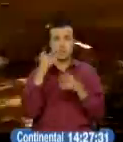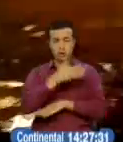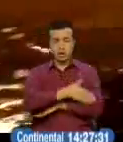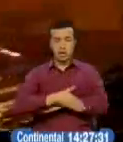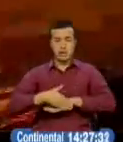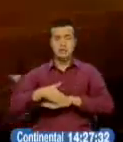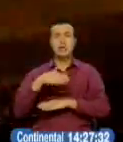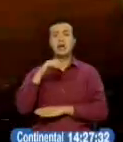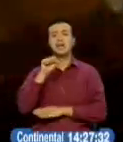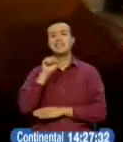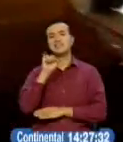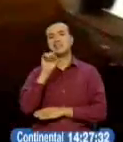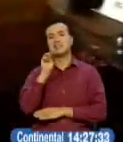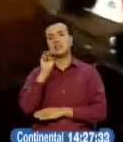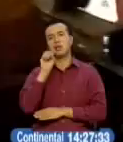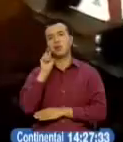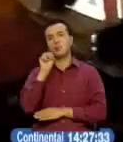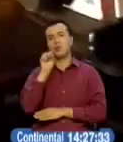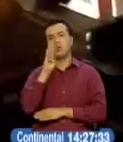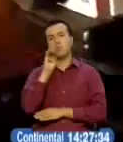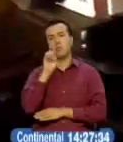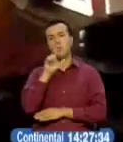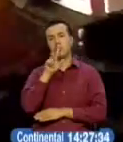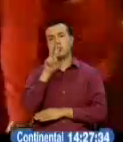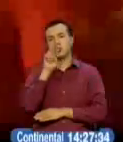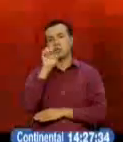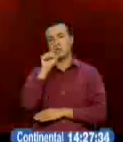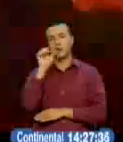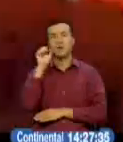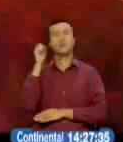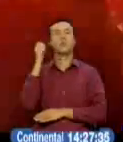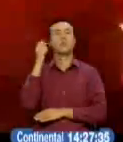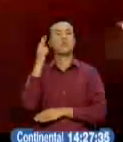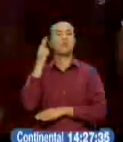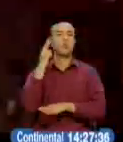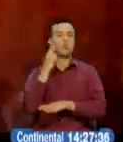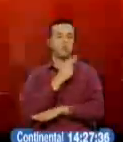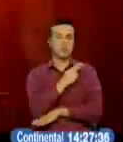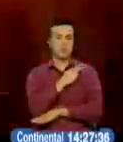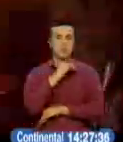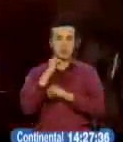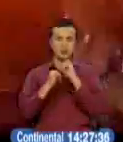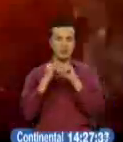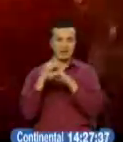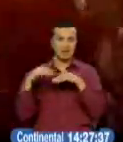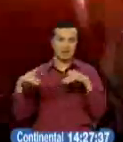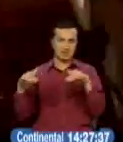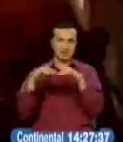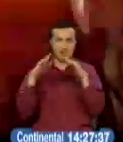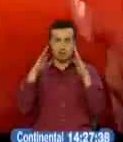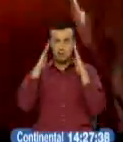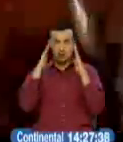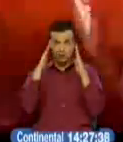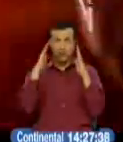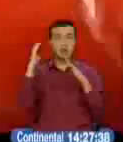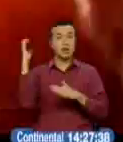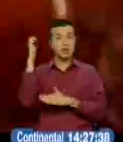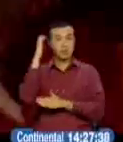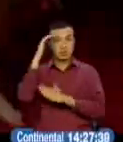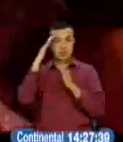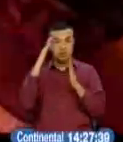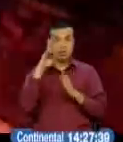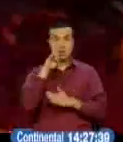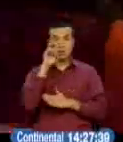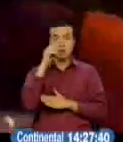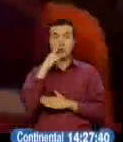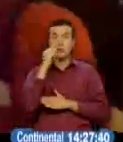avenida Simón Bolívar, sentido norte-sur, en el sector de la Universidad Internacional. La emergencia fue atendida por 20 efectivos del Cuerpo